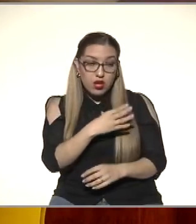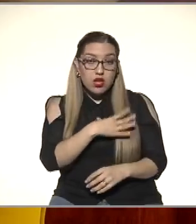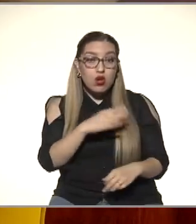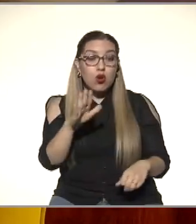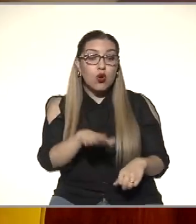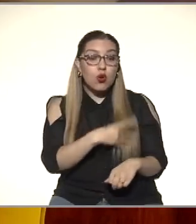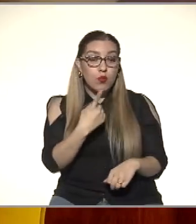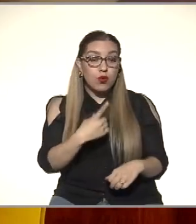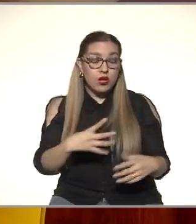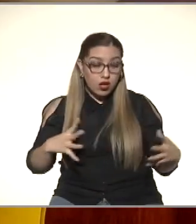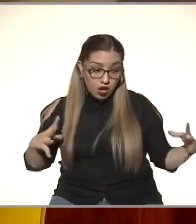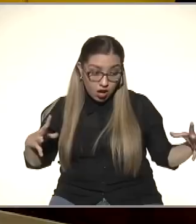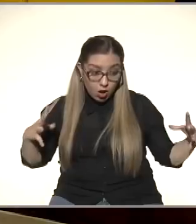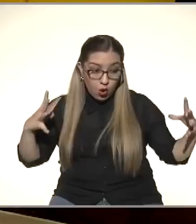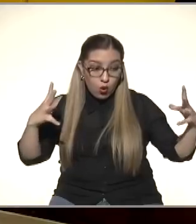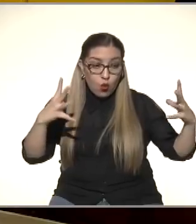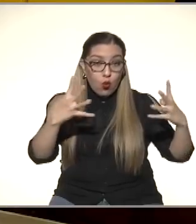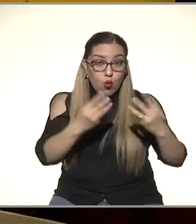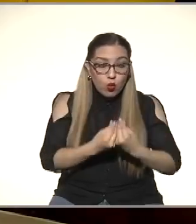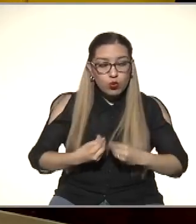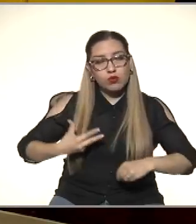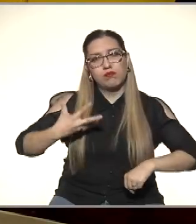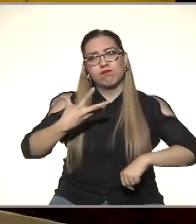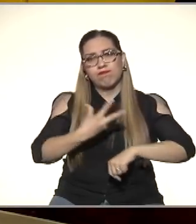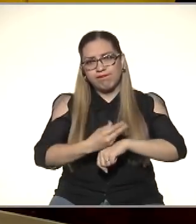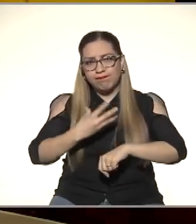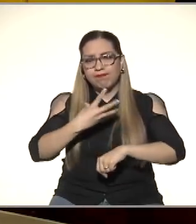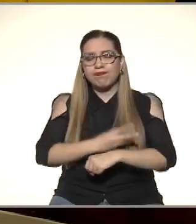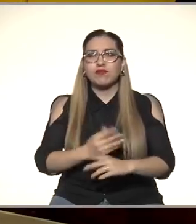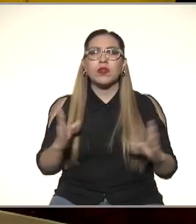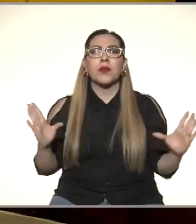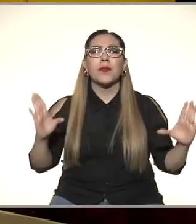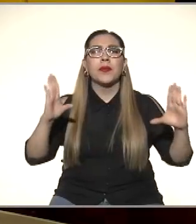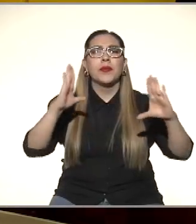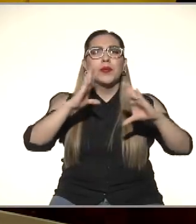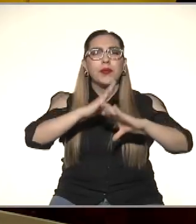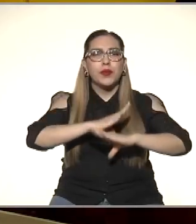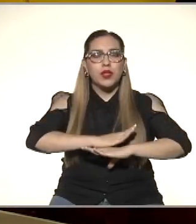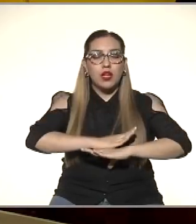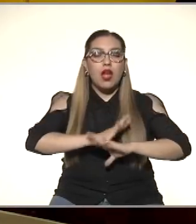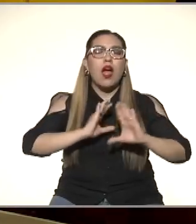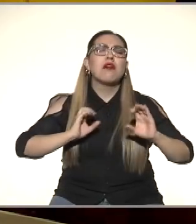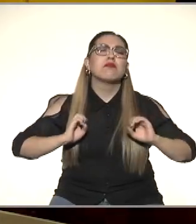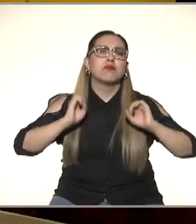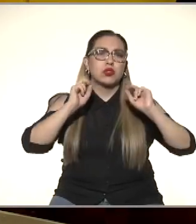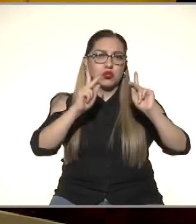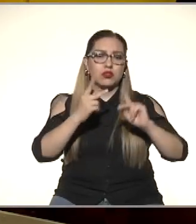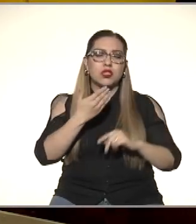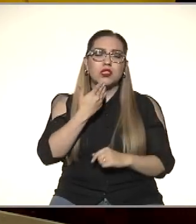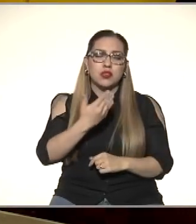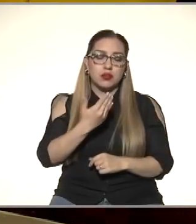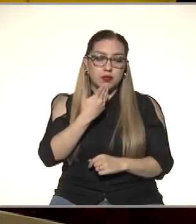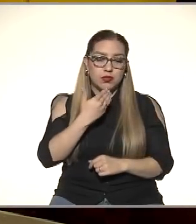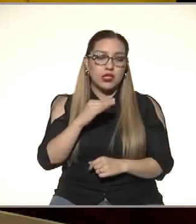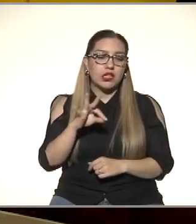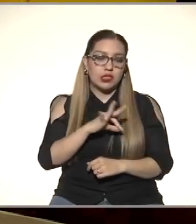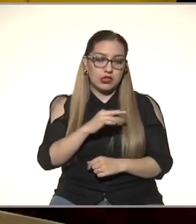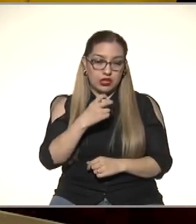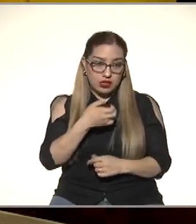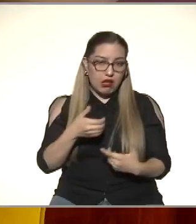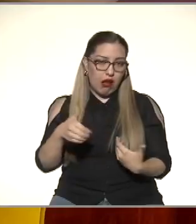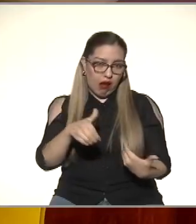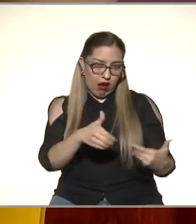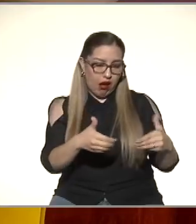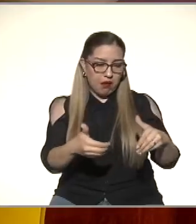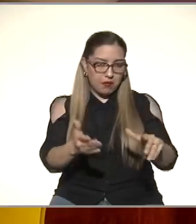una reestructura familiar y vamos a salir juntos de esta crisis. Ok, por ahí vas por buen camino. Yo